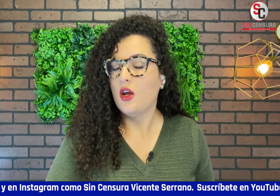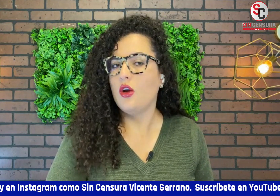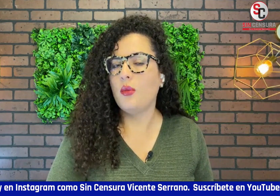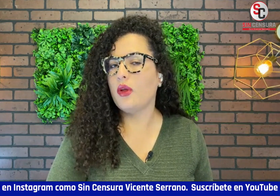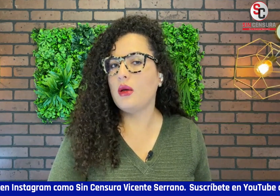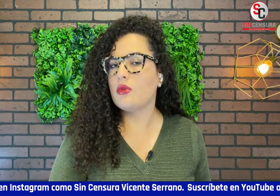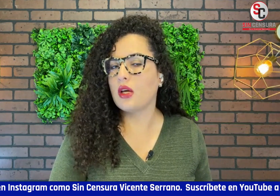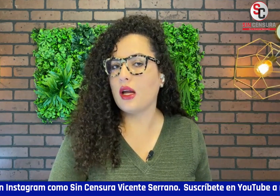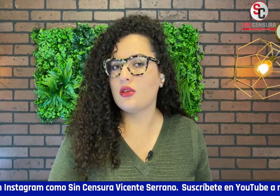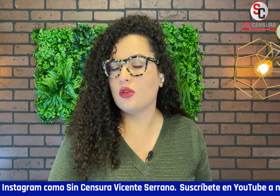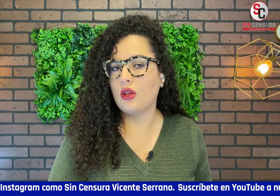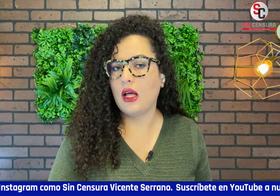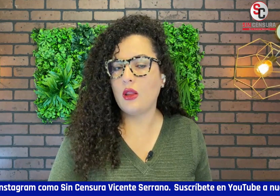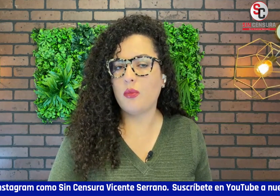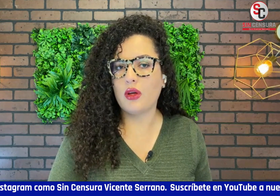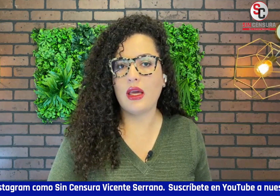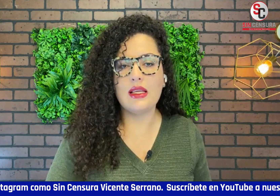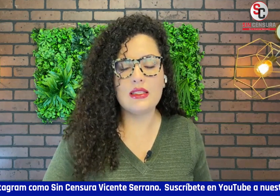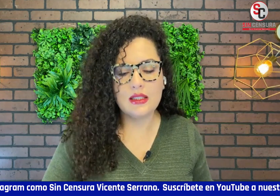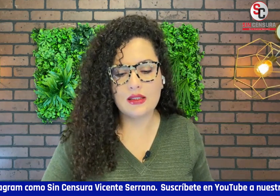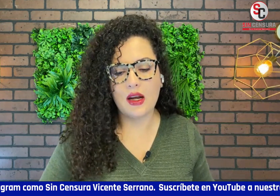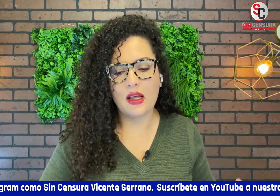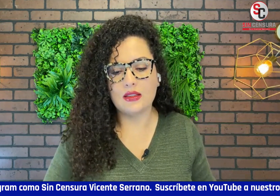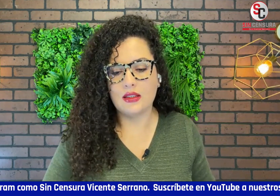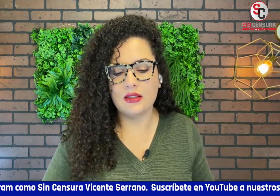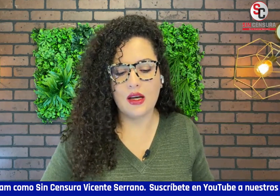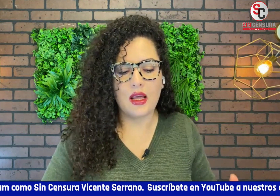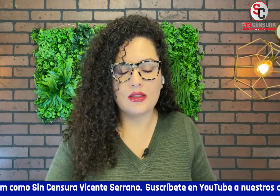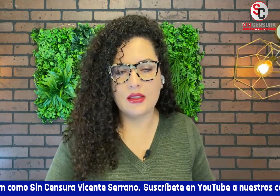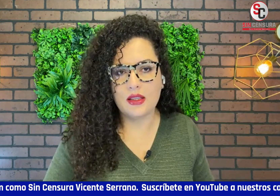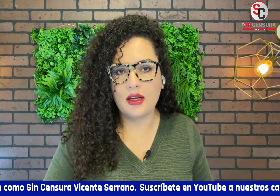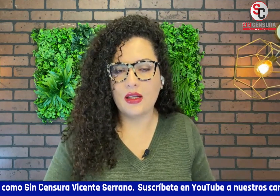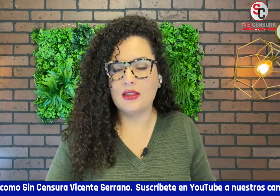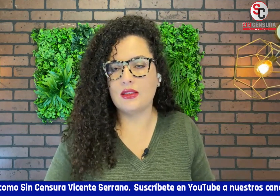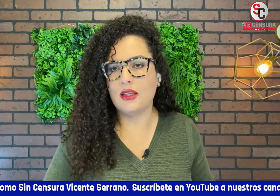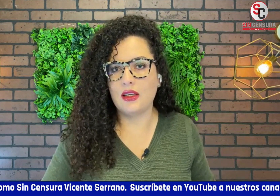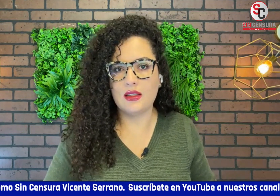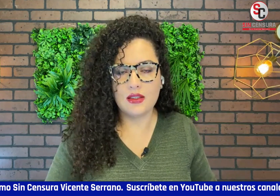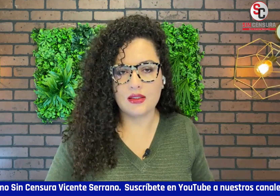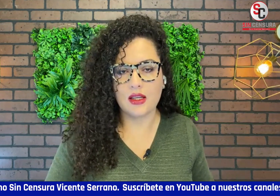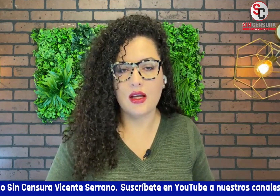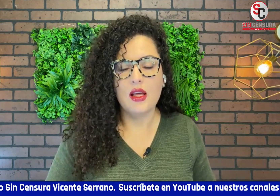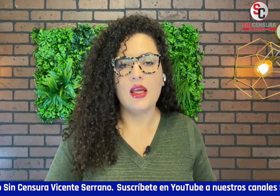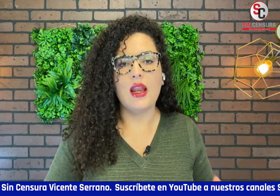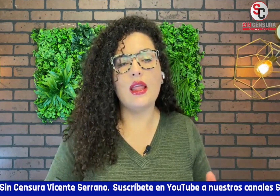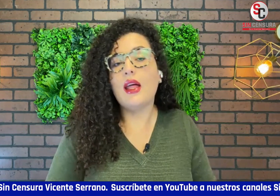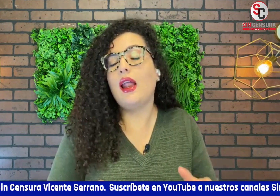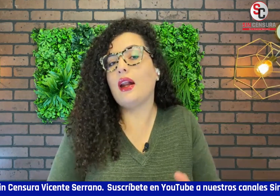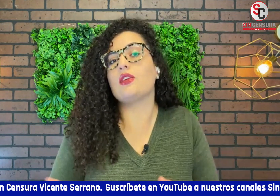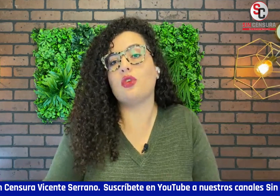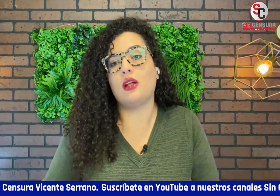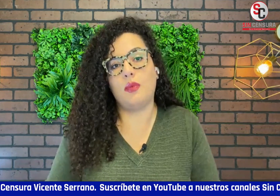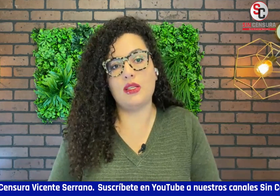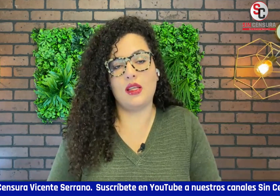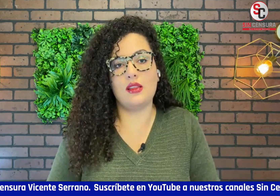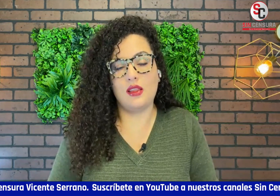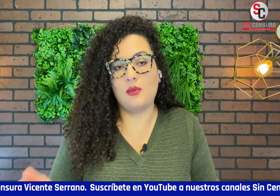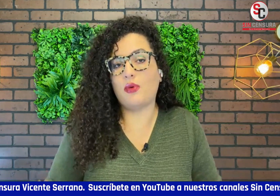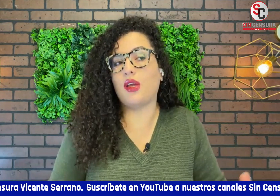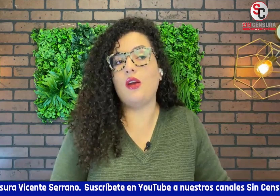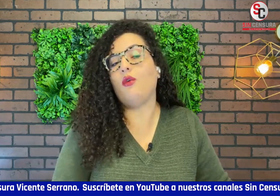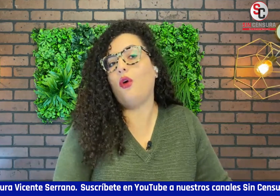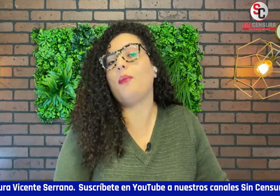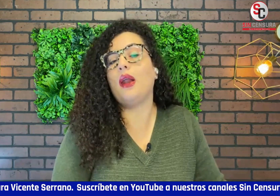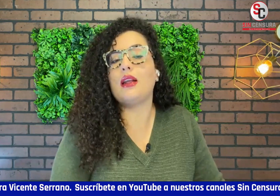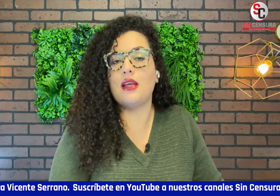Mancera. No podemos dejar esto de lado porque insisten e insisten e insisten e insisten y insisten. Y le dan la razón al presidente del